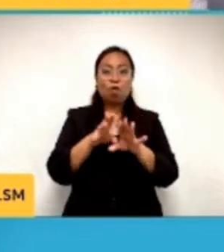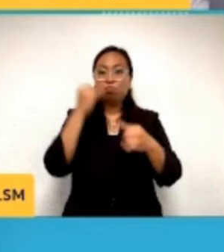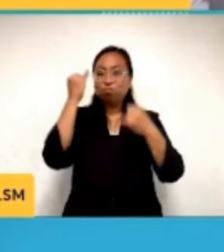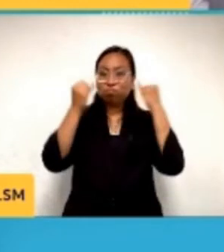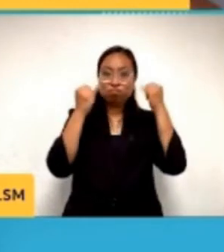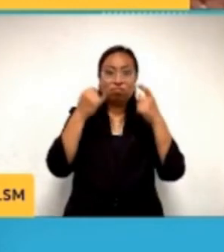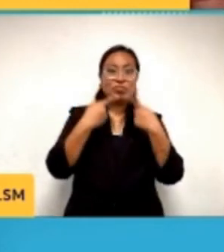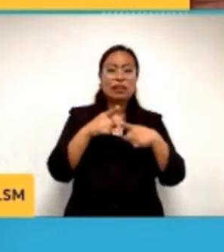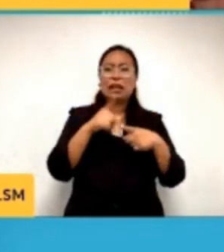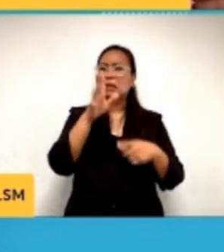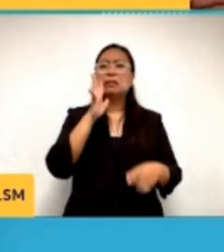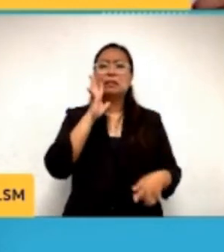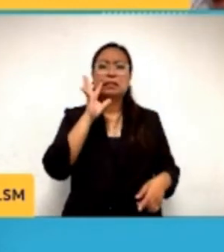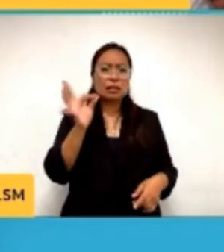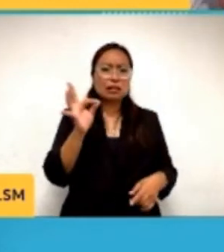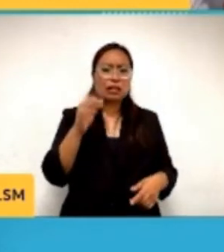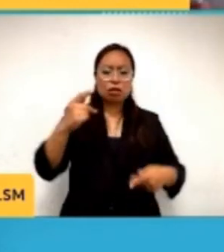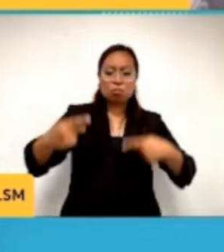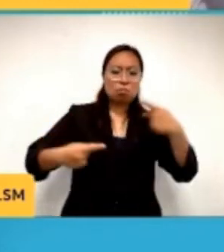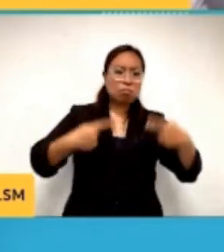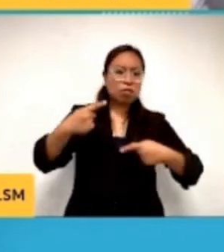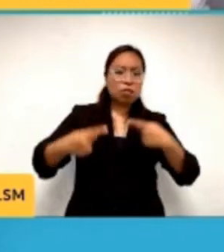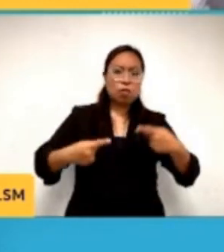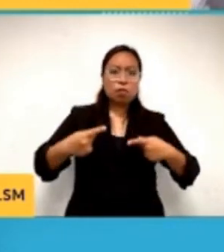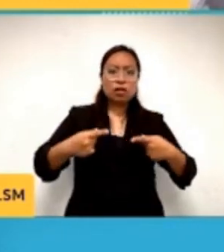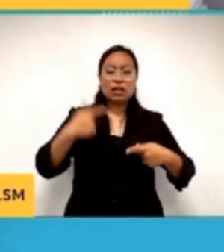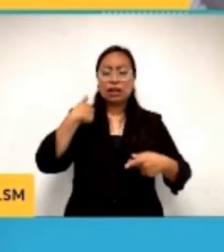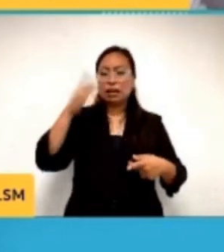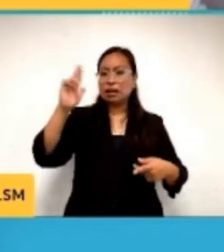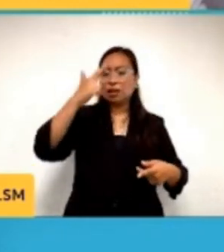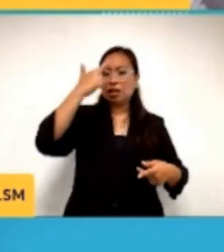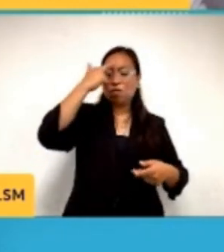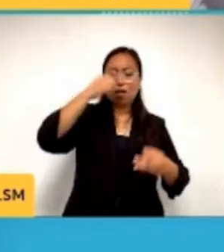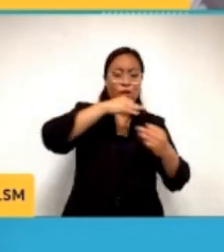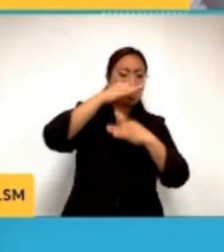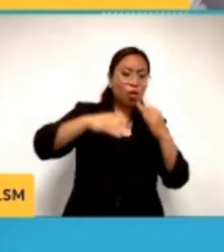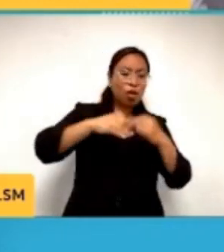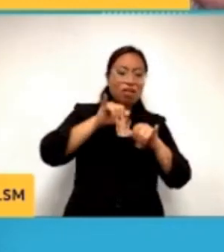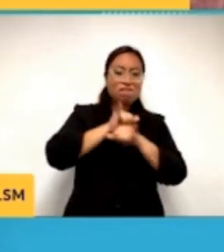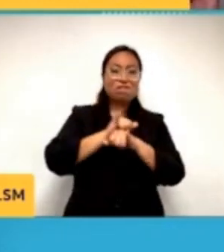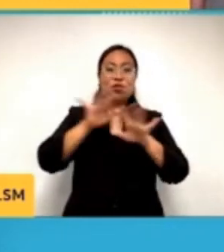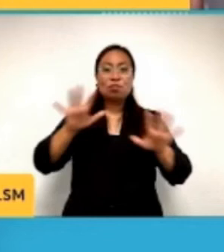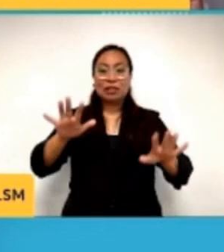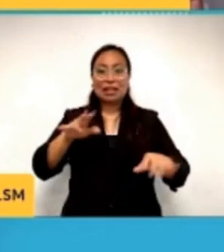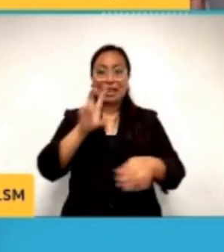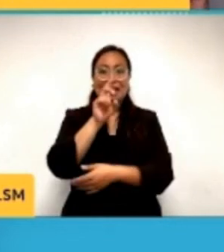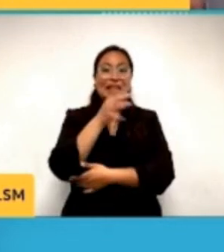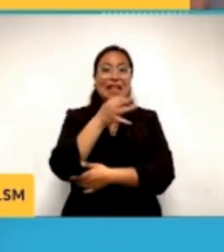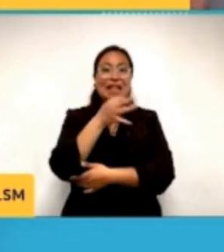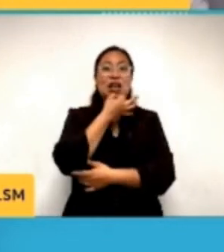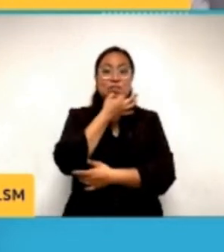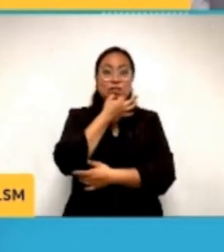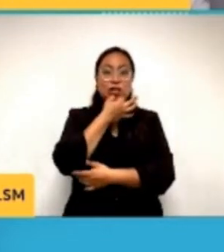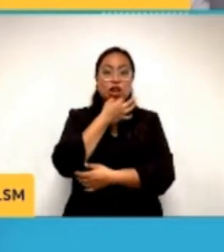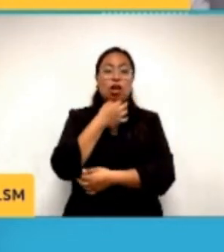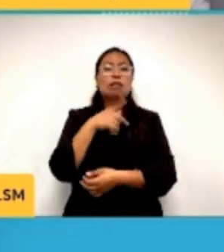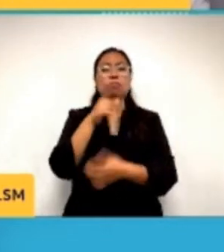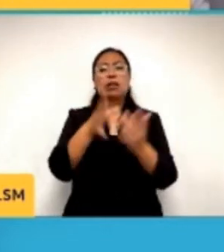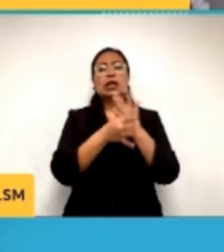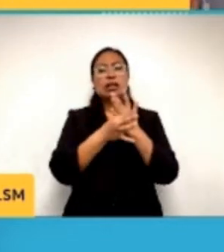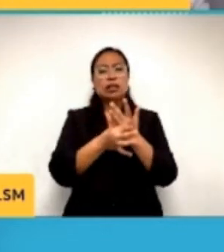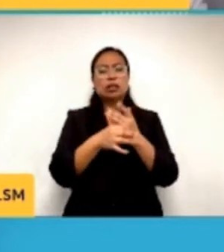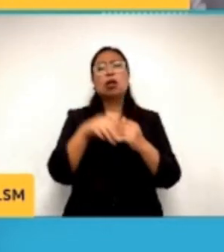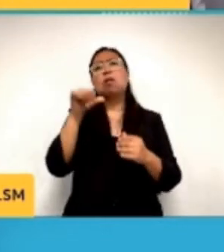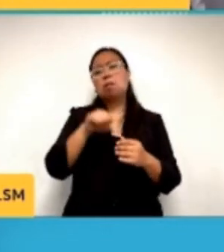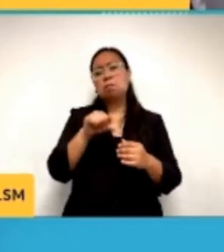muy sencillitas. Son preguntas que te recuerdan todo lo que vimos en esta última media hora y que te dicen, oye, hoy estaría bien